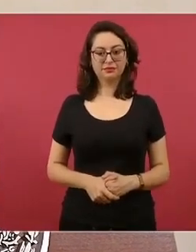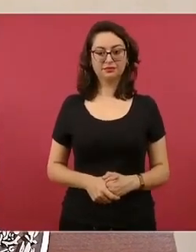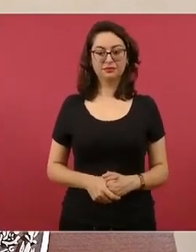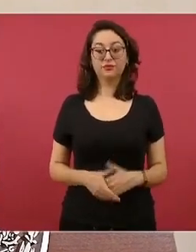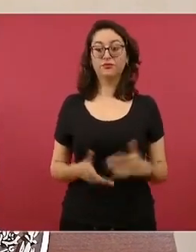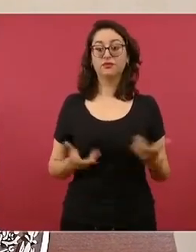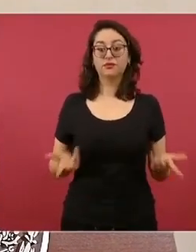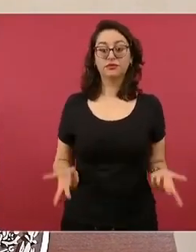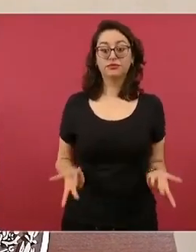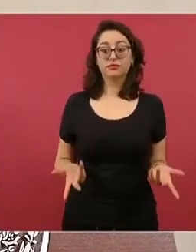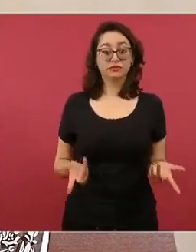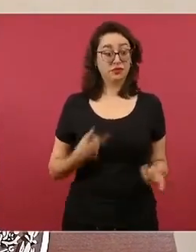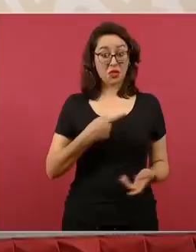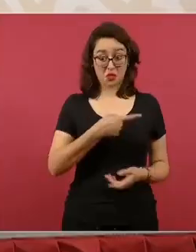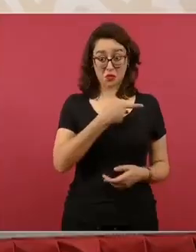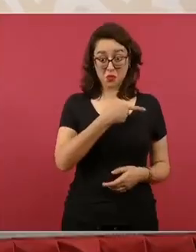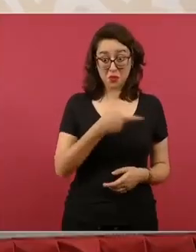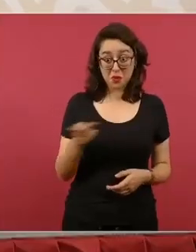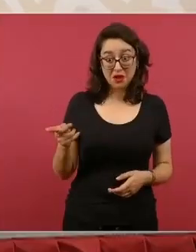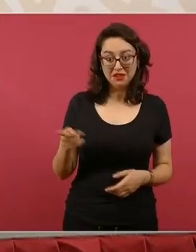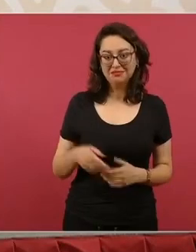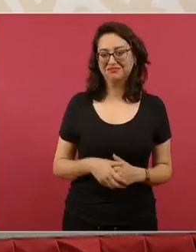se quedaron sin nada.